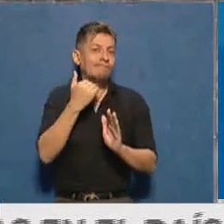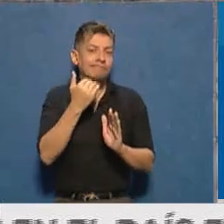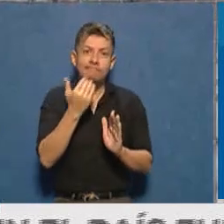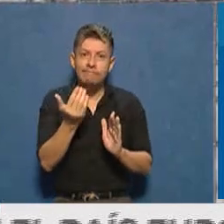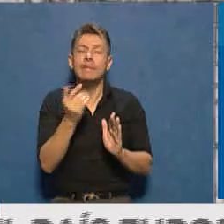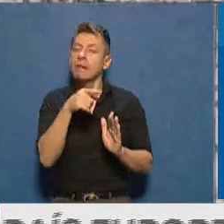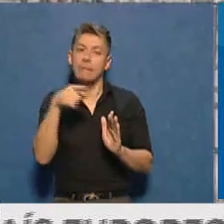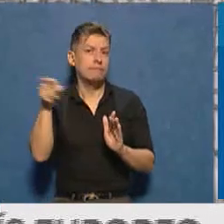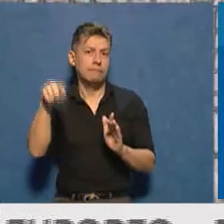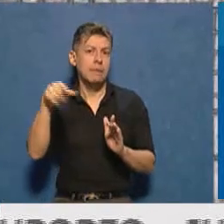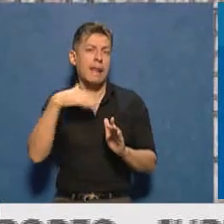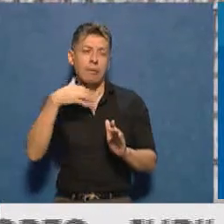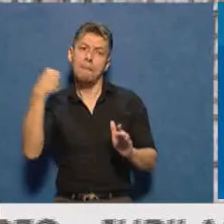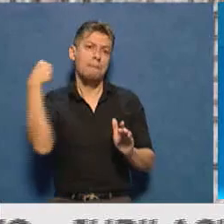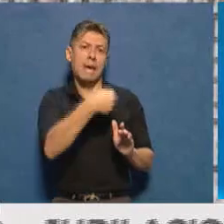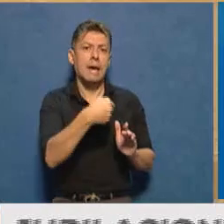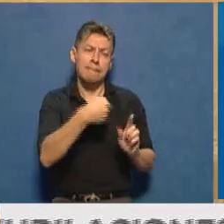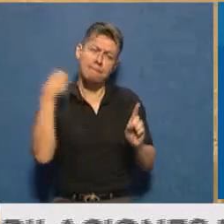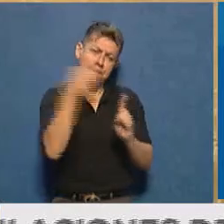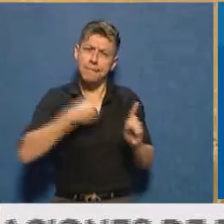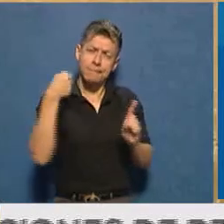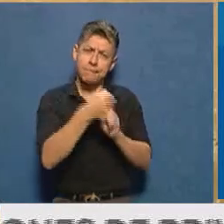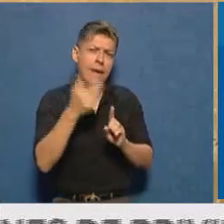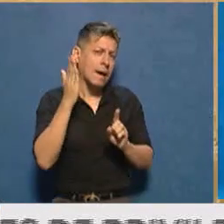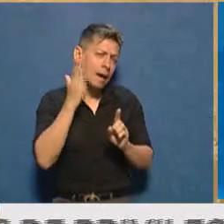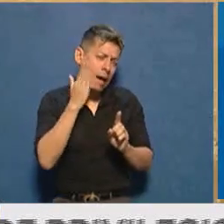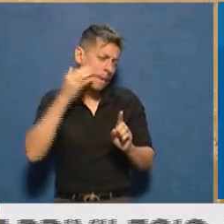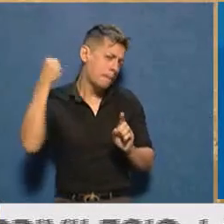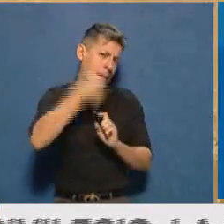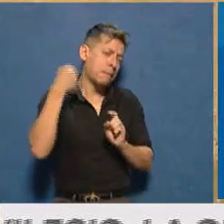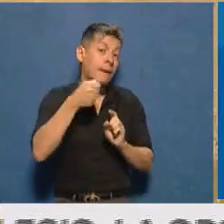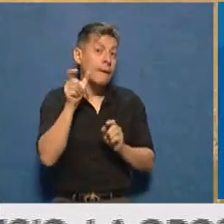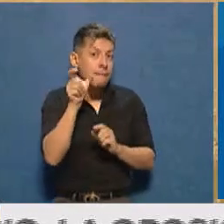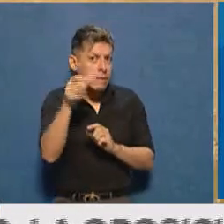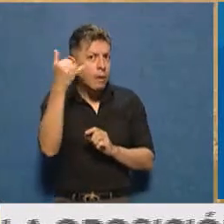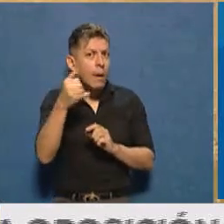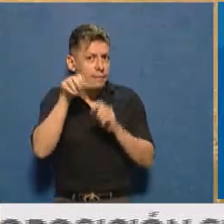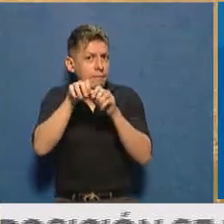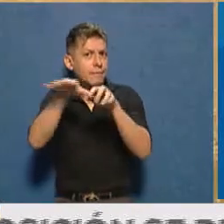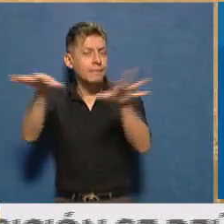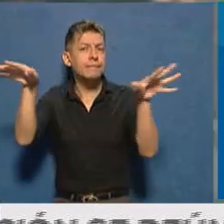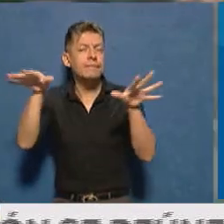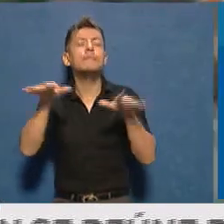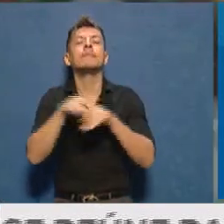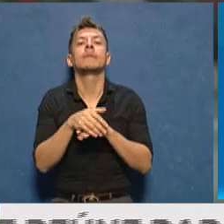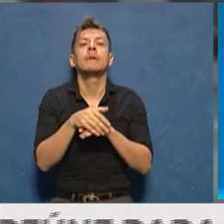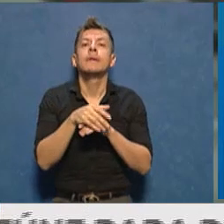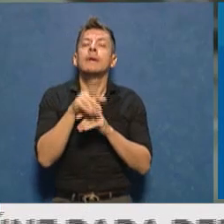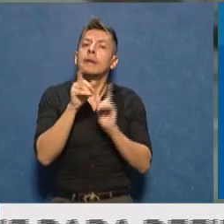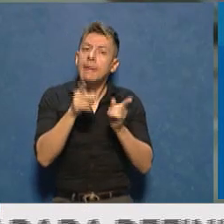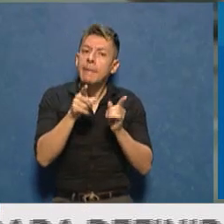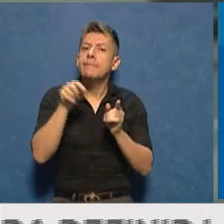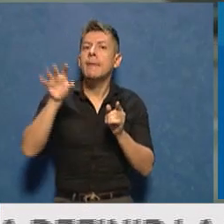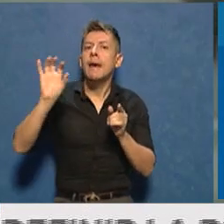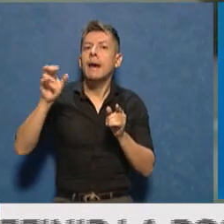que lo golpearon violentamente en su rostro. Hay un video que se ha difundido, que también llegó a la redacción